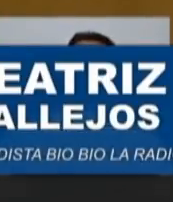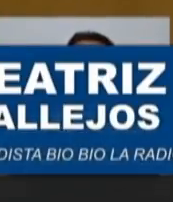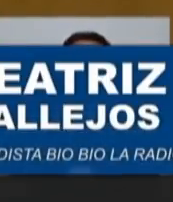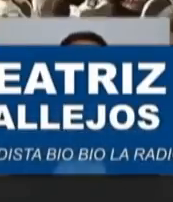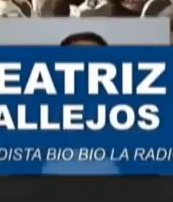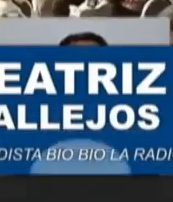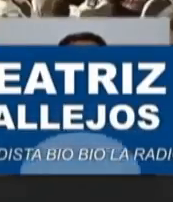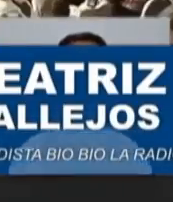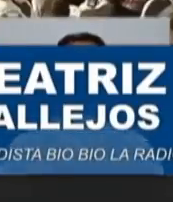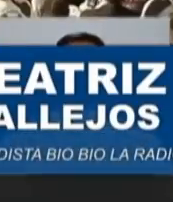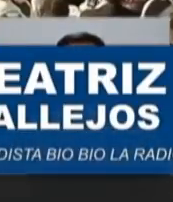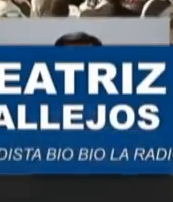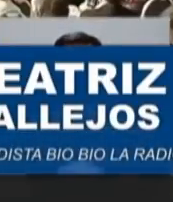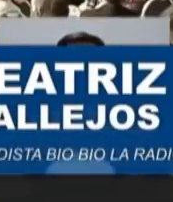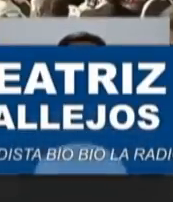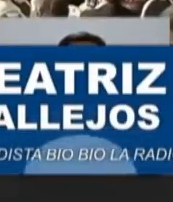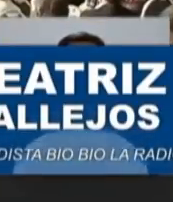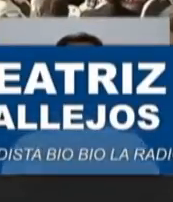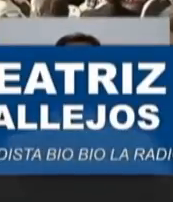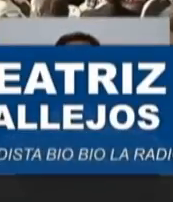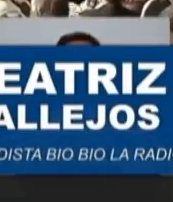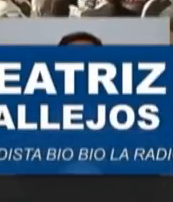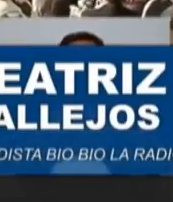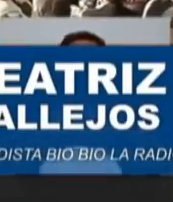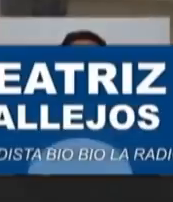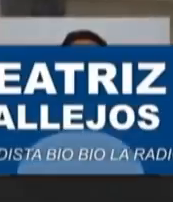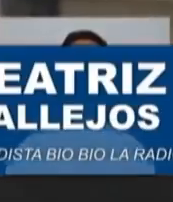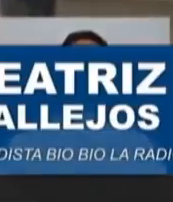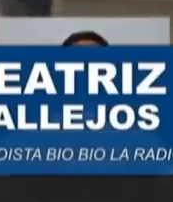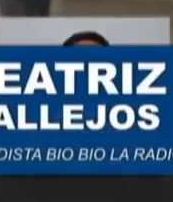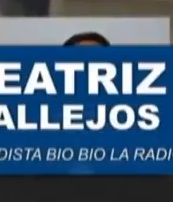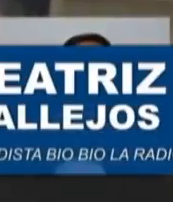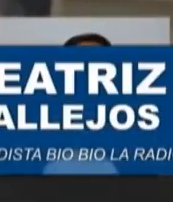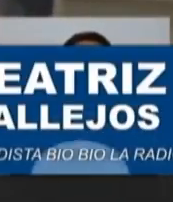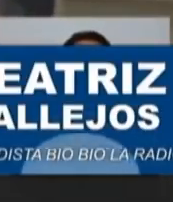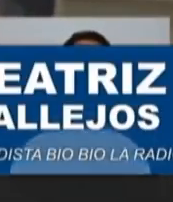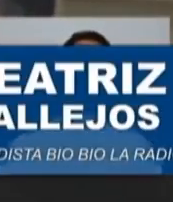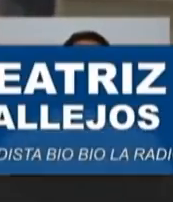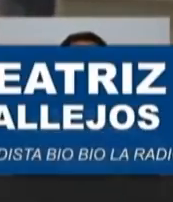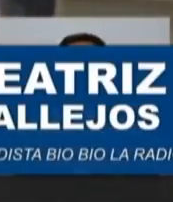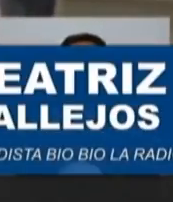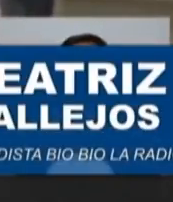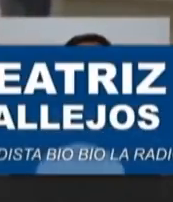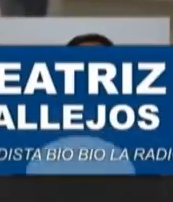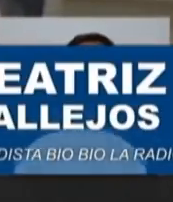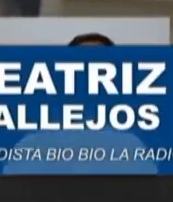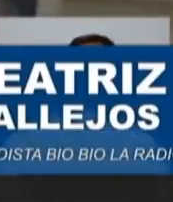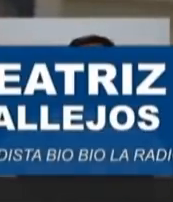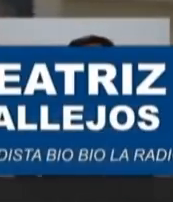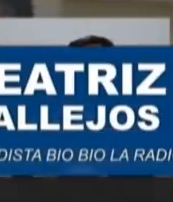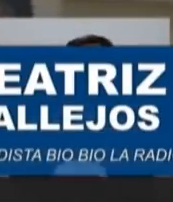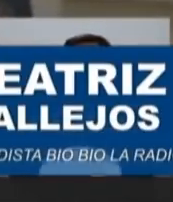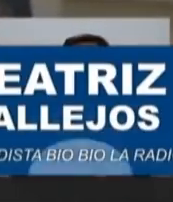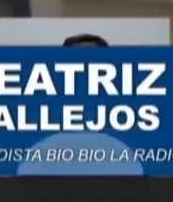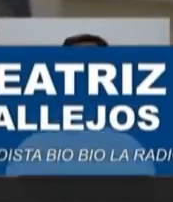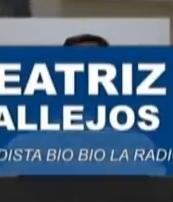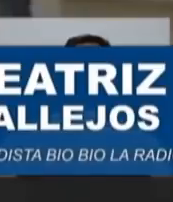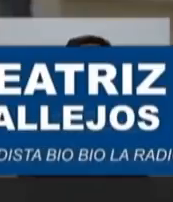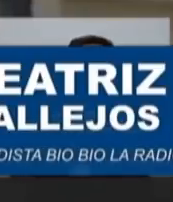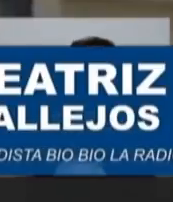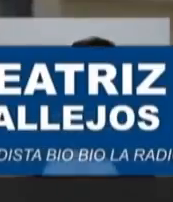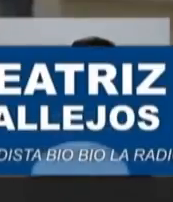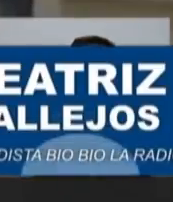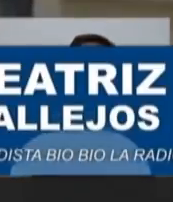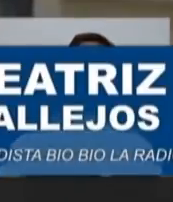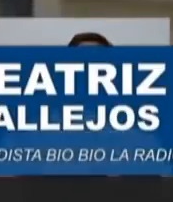las expectativas en seguridad y en particular a la situación en Macrozona Sur, afirmando que no se puede continuar con la misma estrategia que se